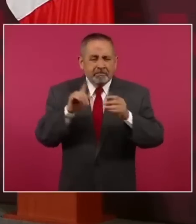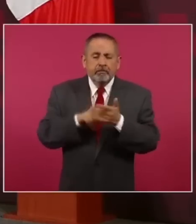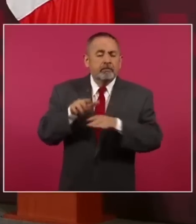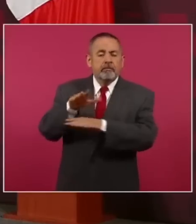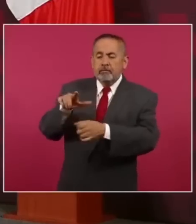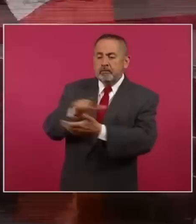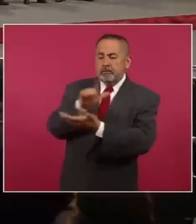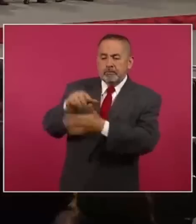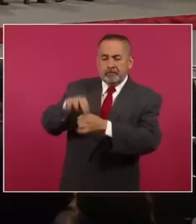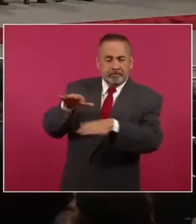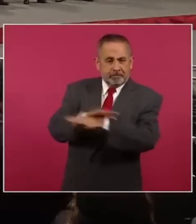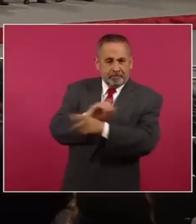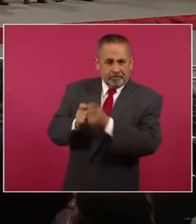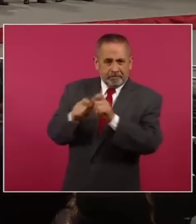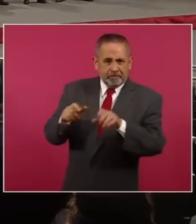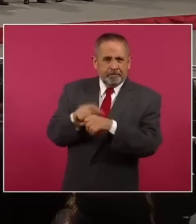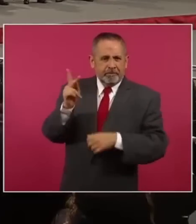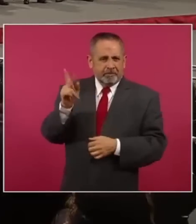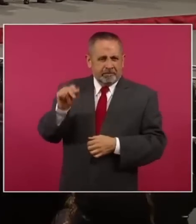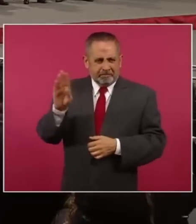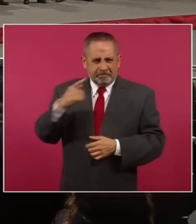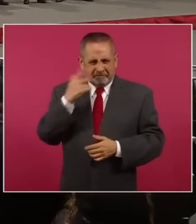reforma electoral, o llamado Plan B.